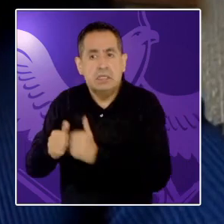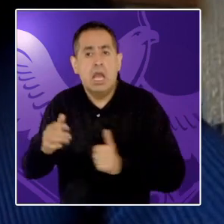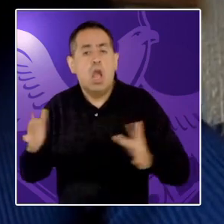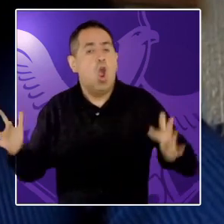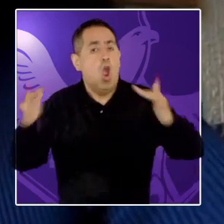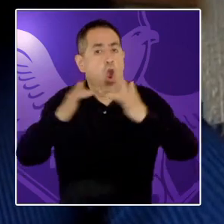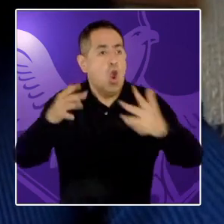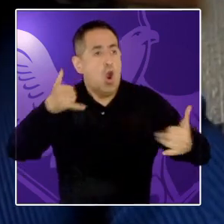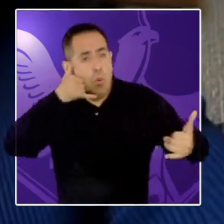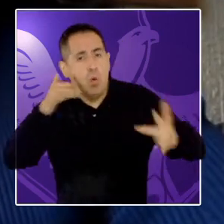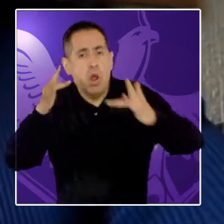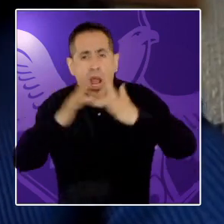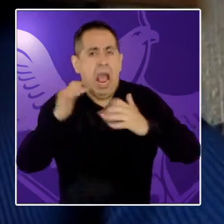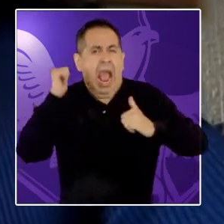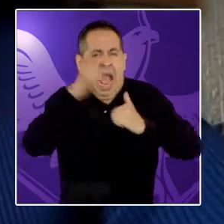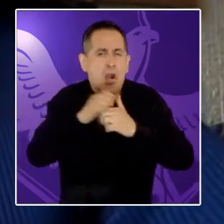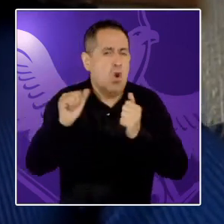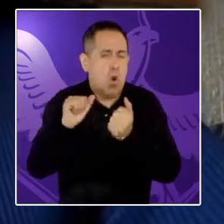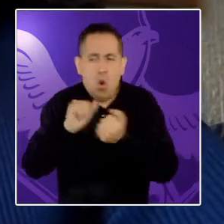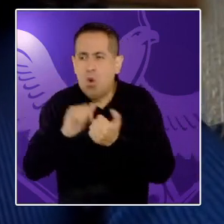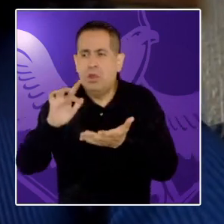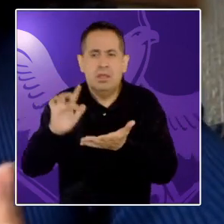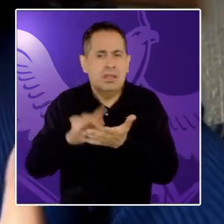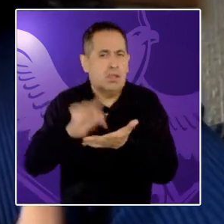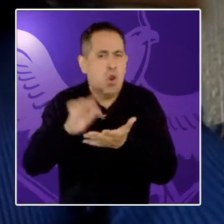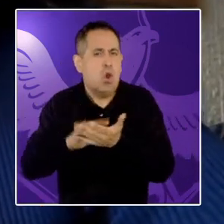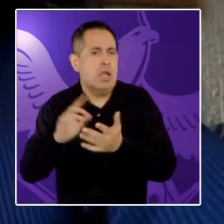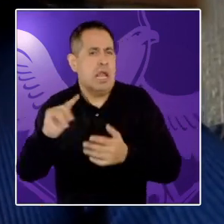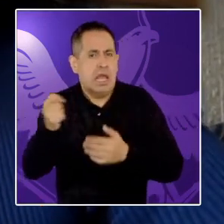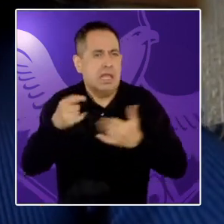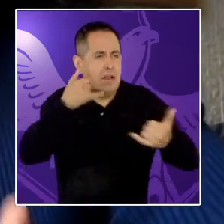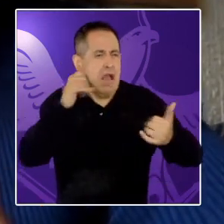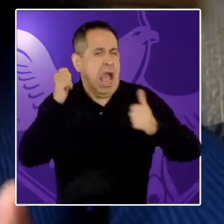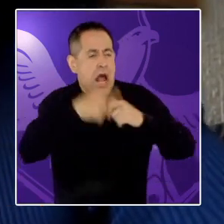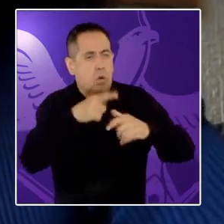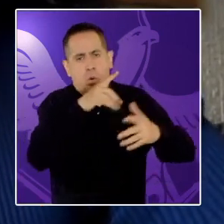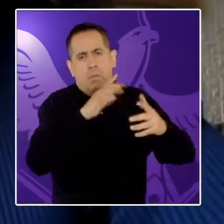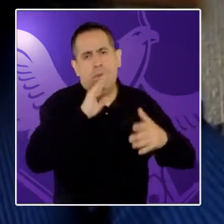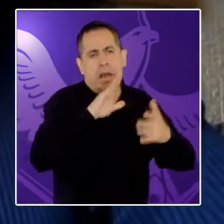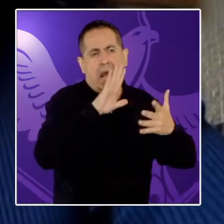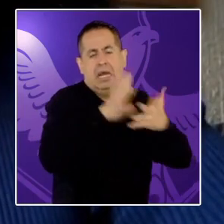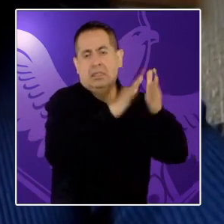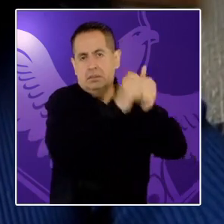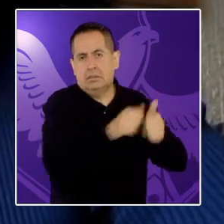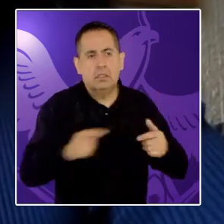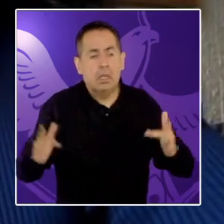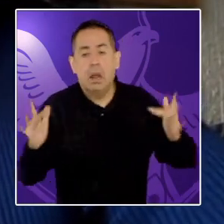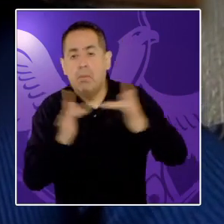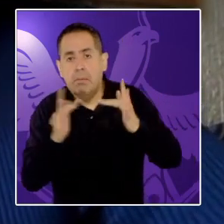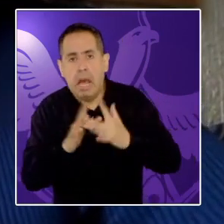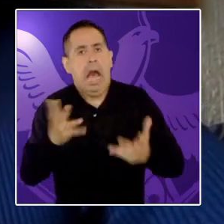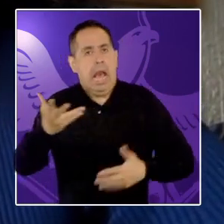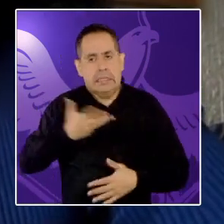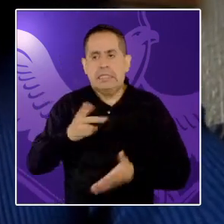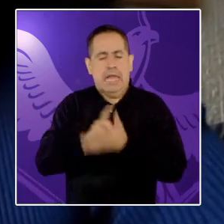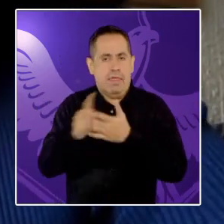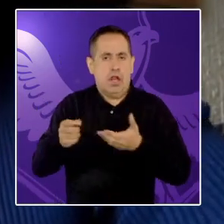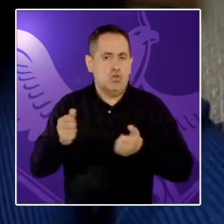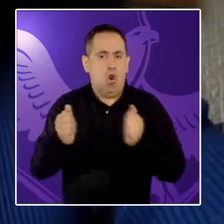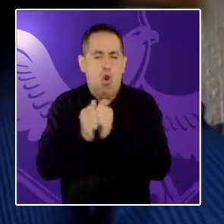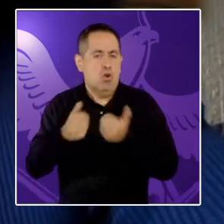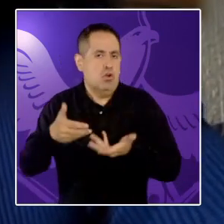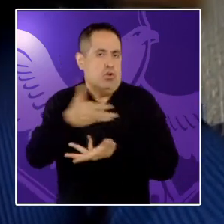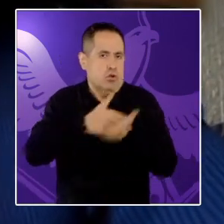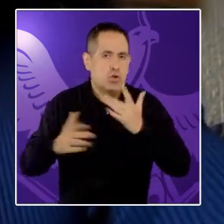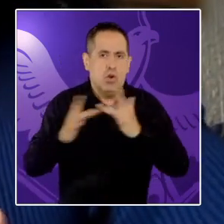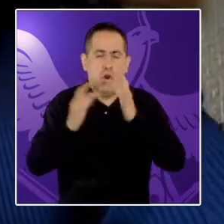si desde sus hogares estos niños y niñas pudieran comunicarse con la ayuda de los medios o de los recursos digitales con sus madres